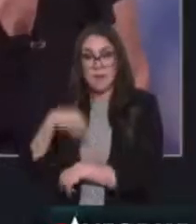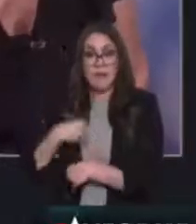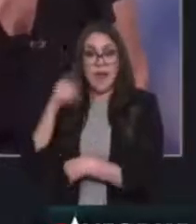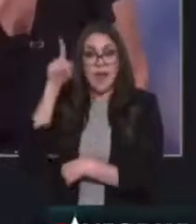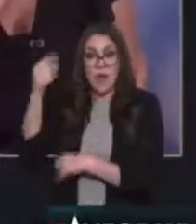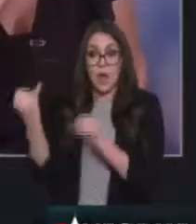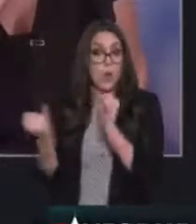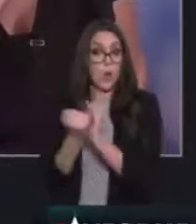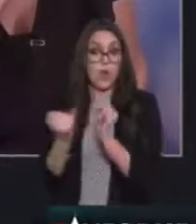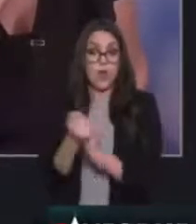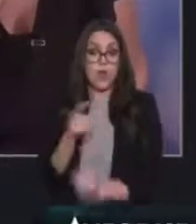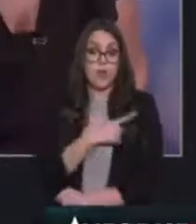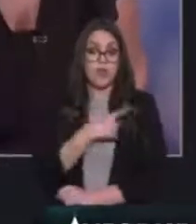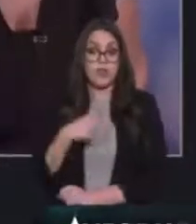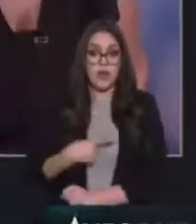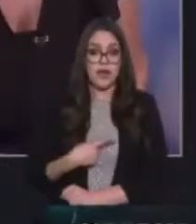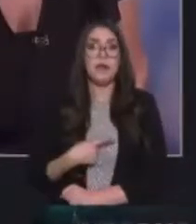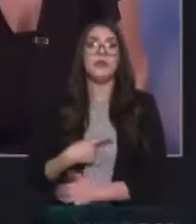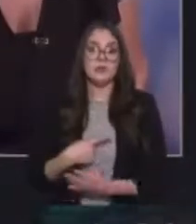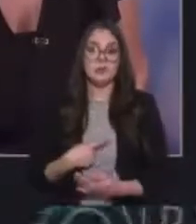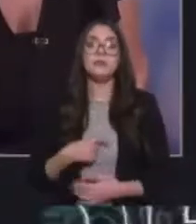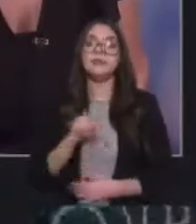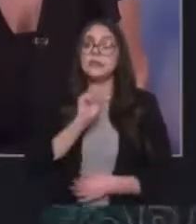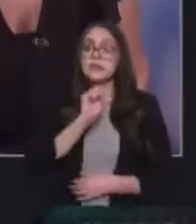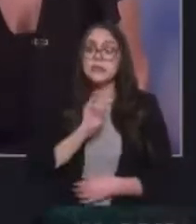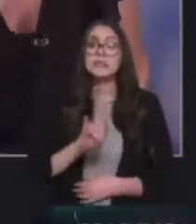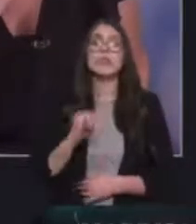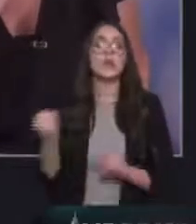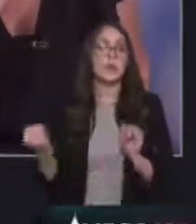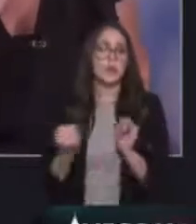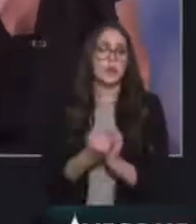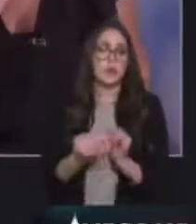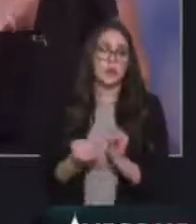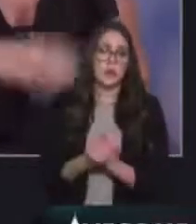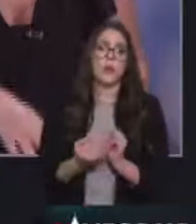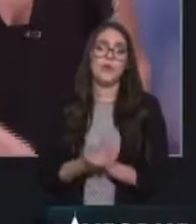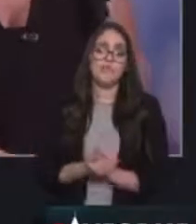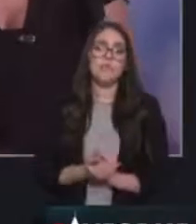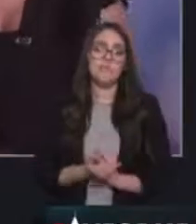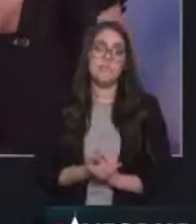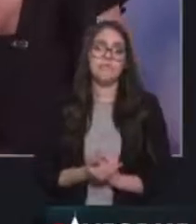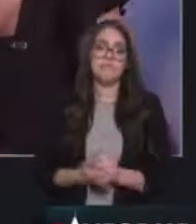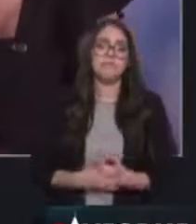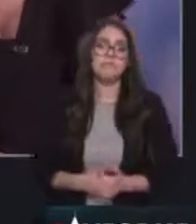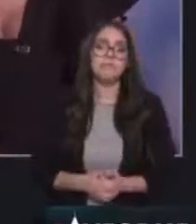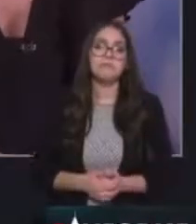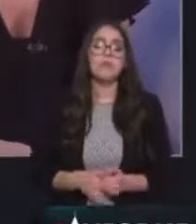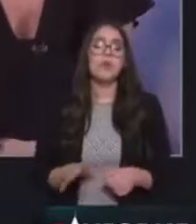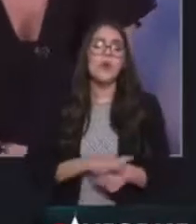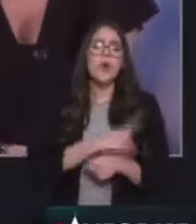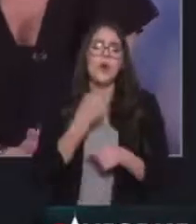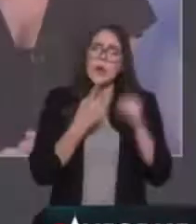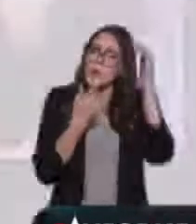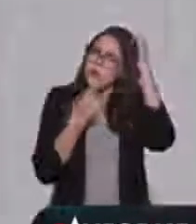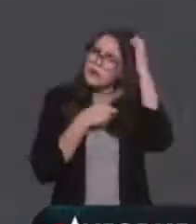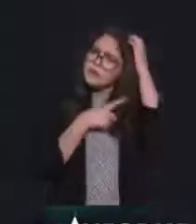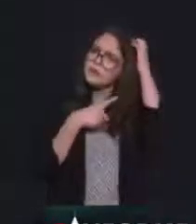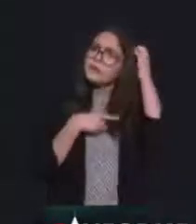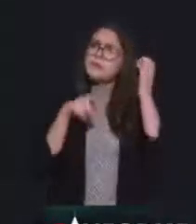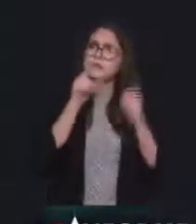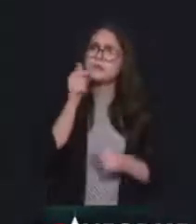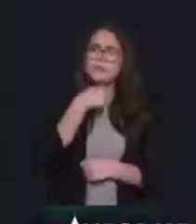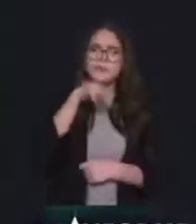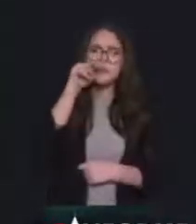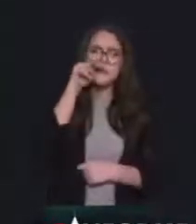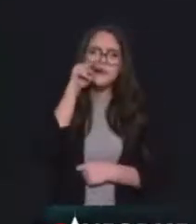causó, digamos, insatisfacción por parte de quien no pudo participar. Así es. Así es, porque se